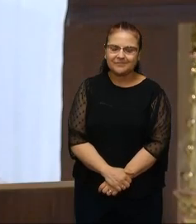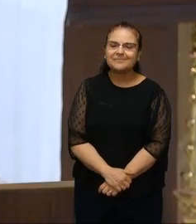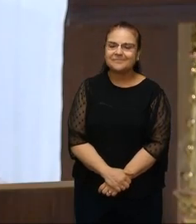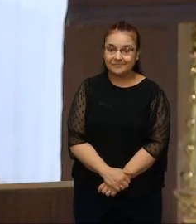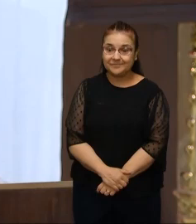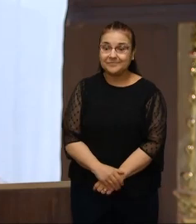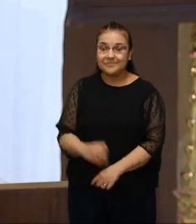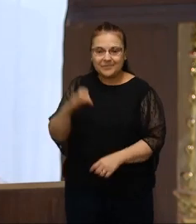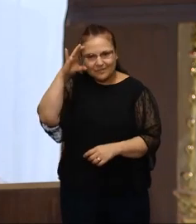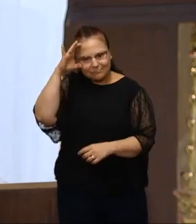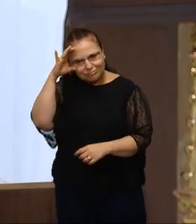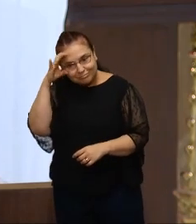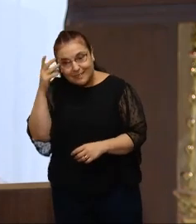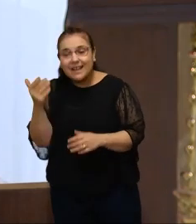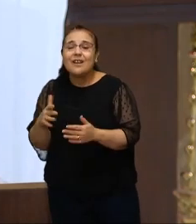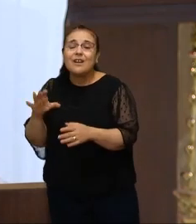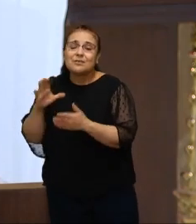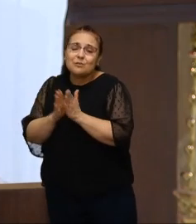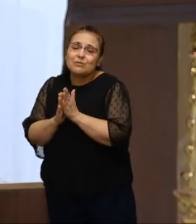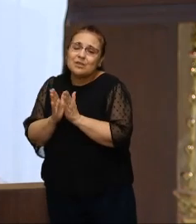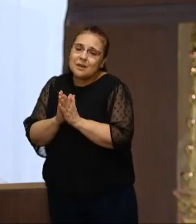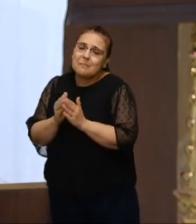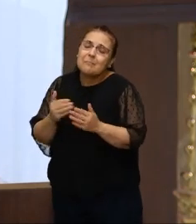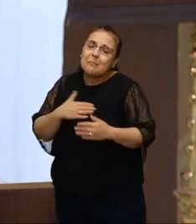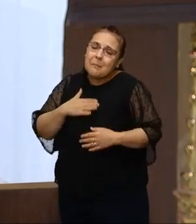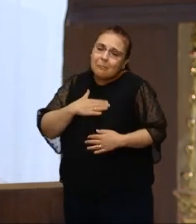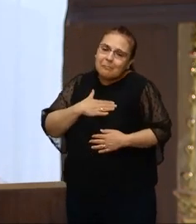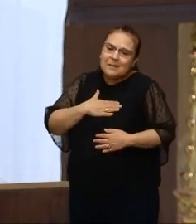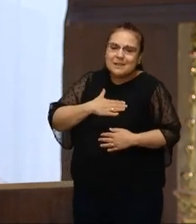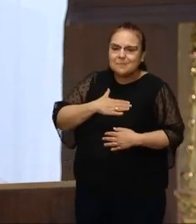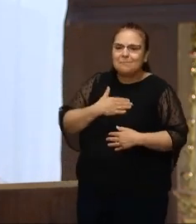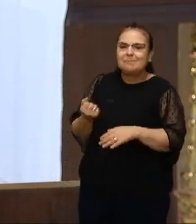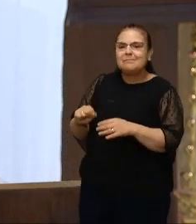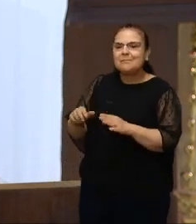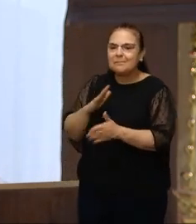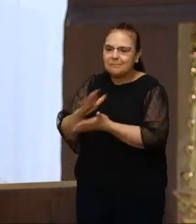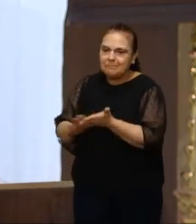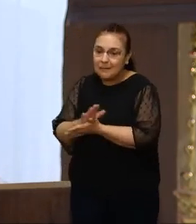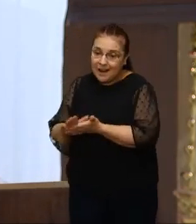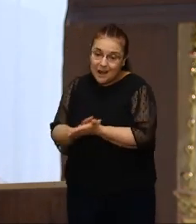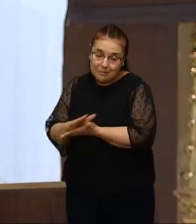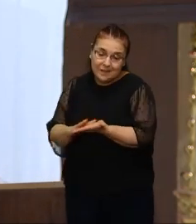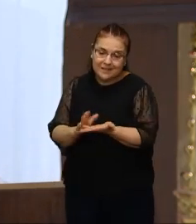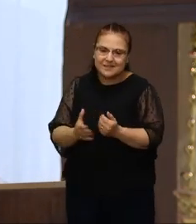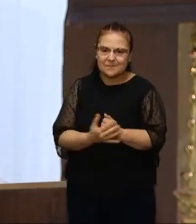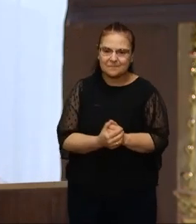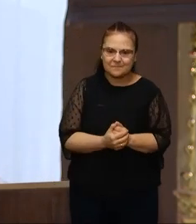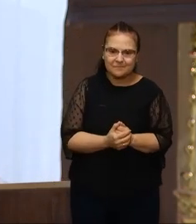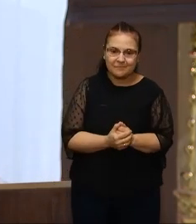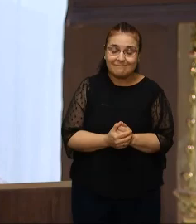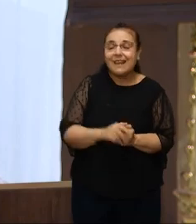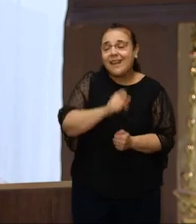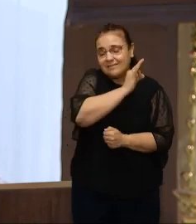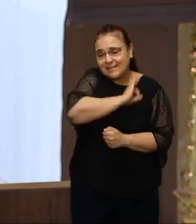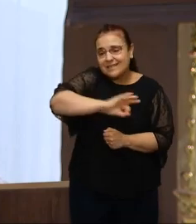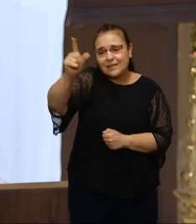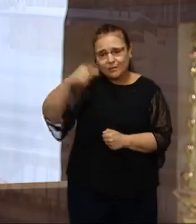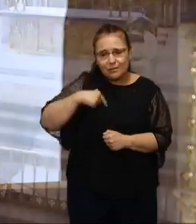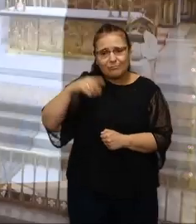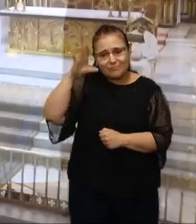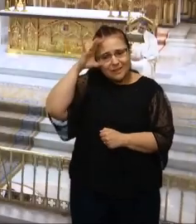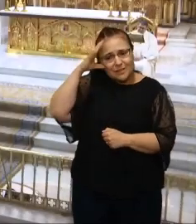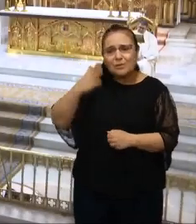Inclina el oído y escucha mis palabras. Inclina el oído y escucha mis palabras. Señor, escucha